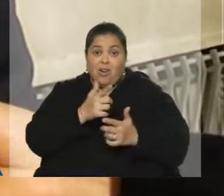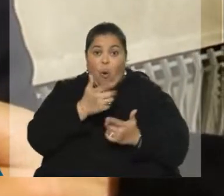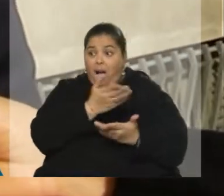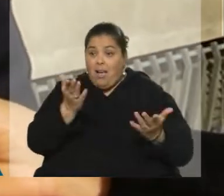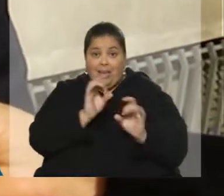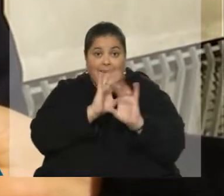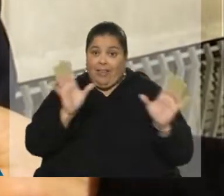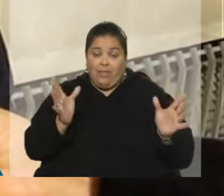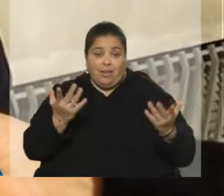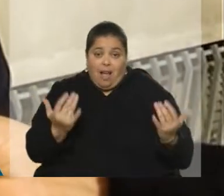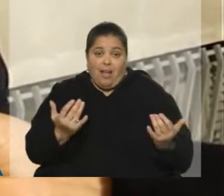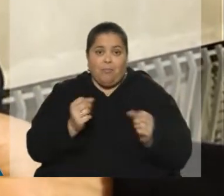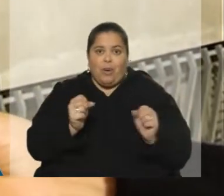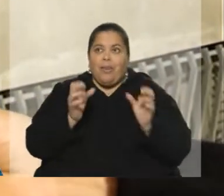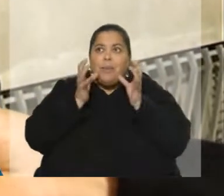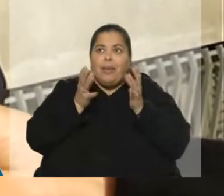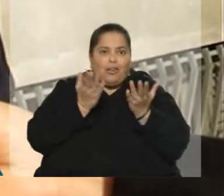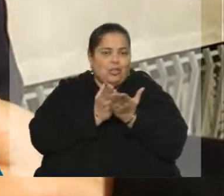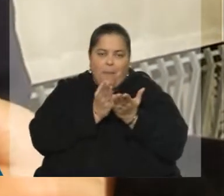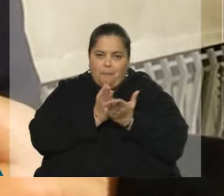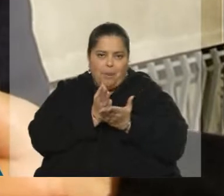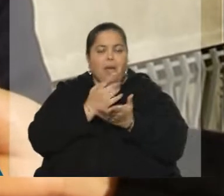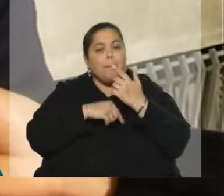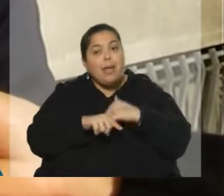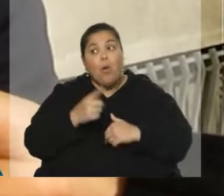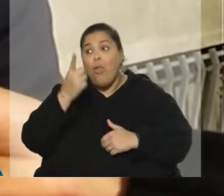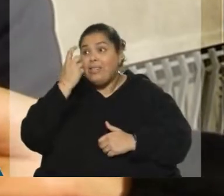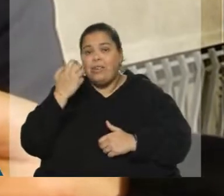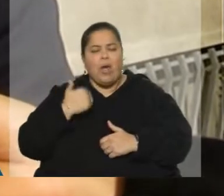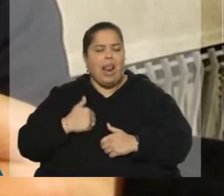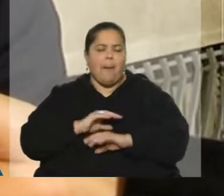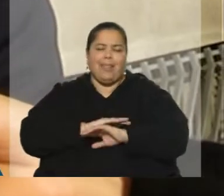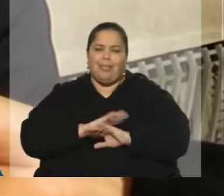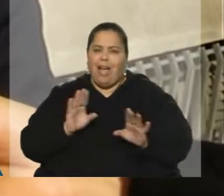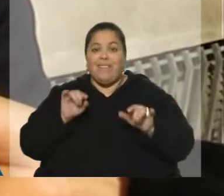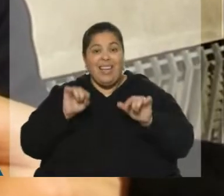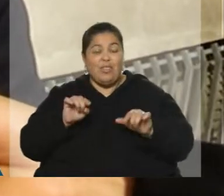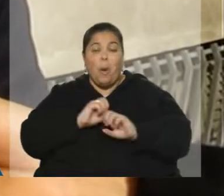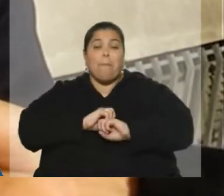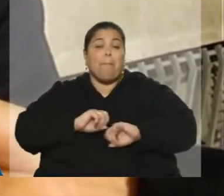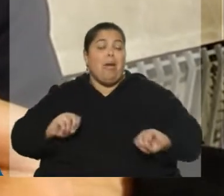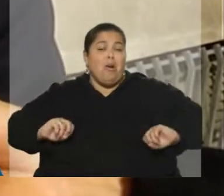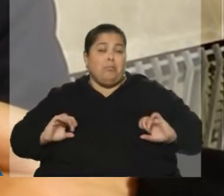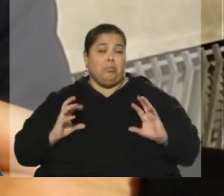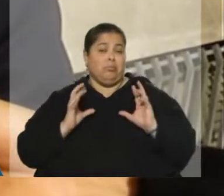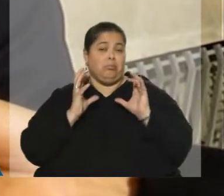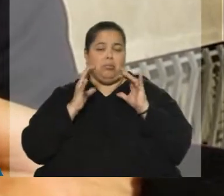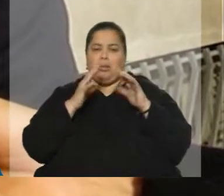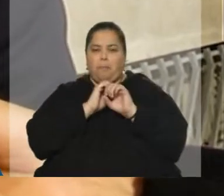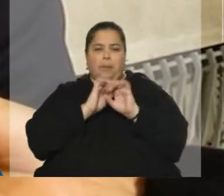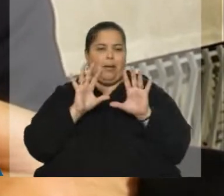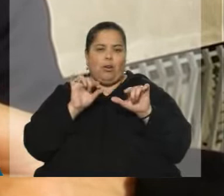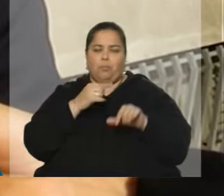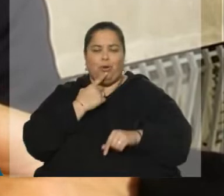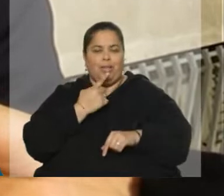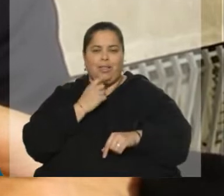ayer fue lamentable, no, sin lugar a dudas. No hace más que aumentar la crispación política que hay en la vecina orilla